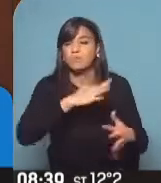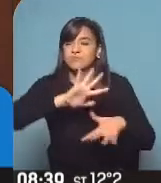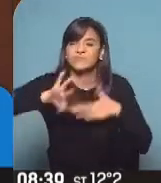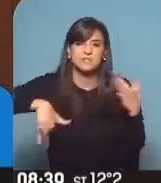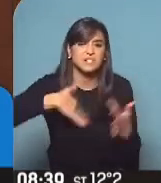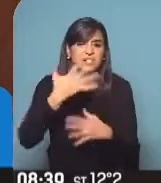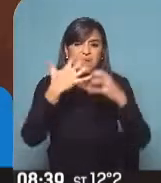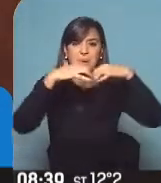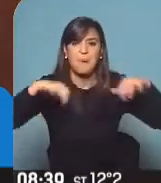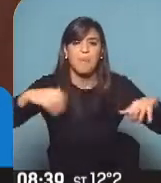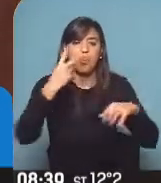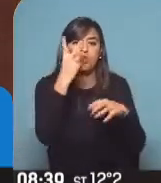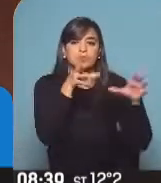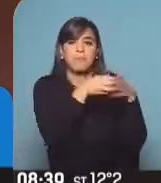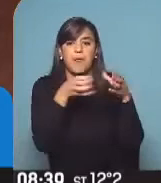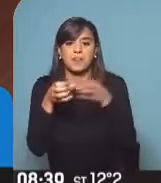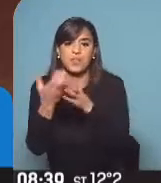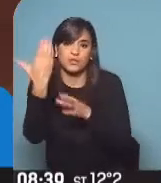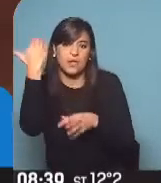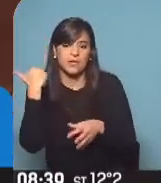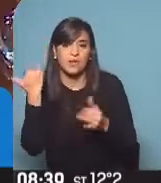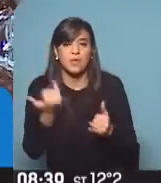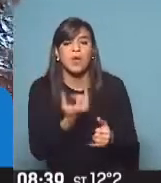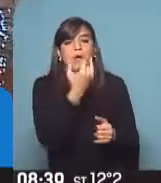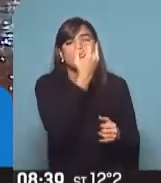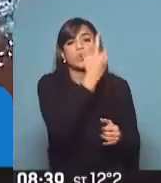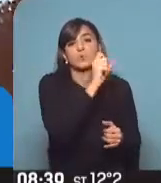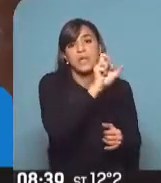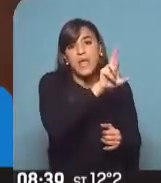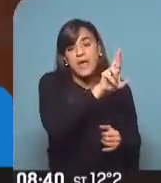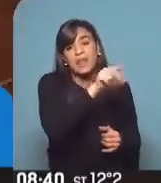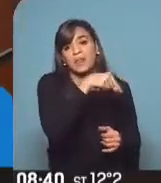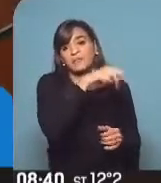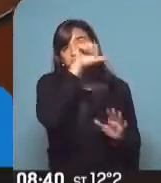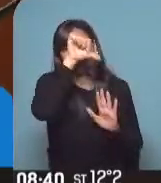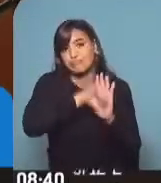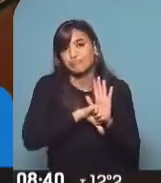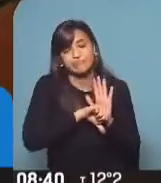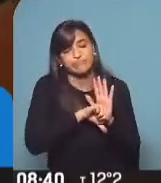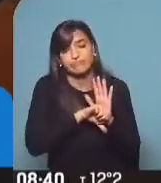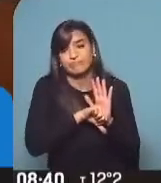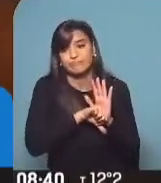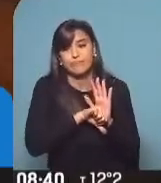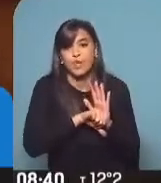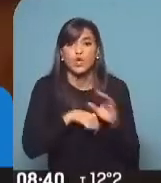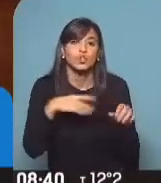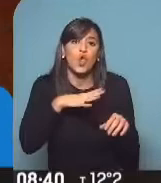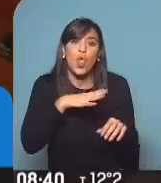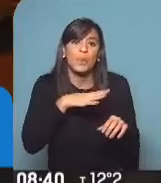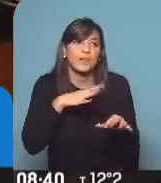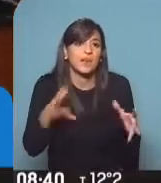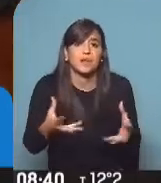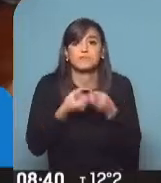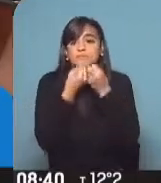sistema bipartidista que teníamos hasta ese momento la unión cívica radical entró en un declive del cual todavía no no pudo salir y